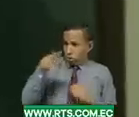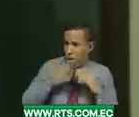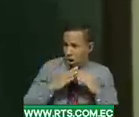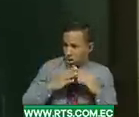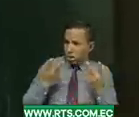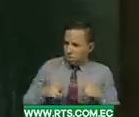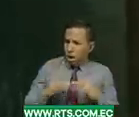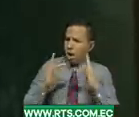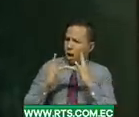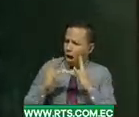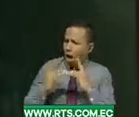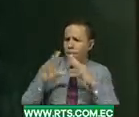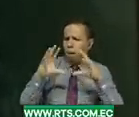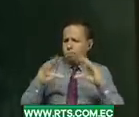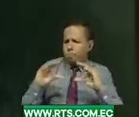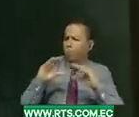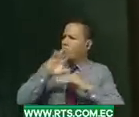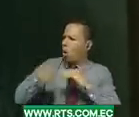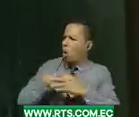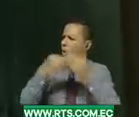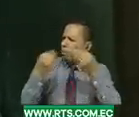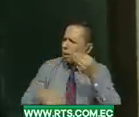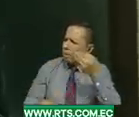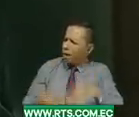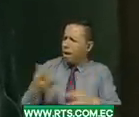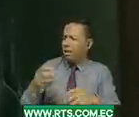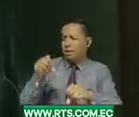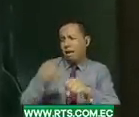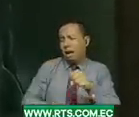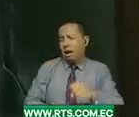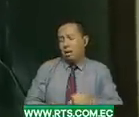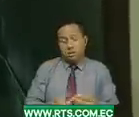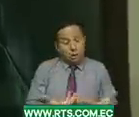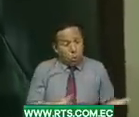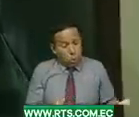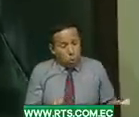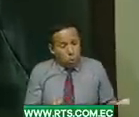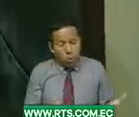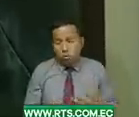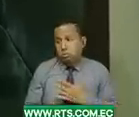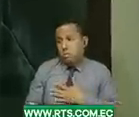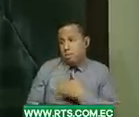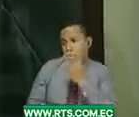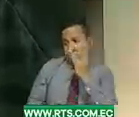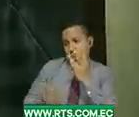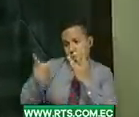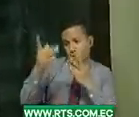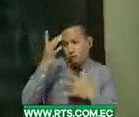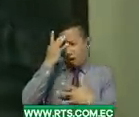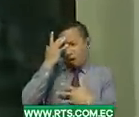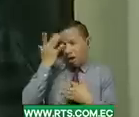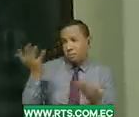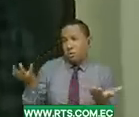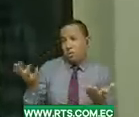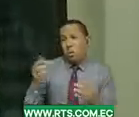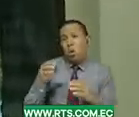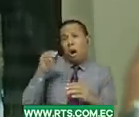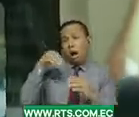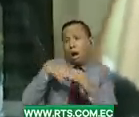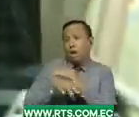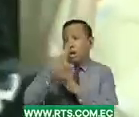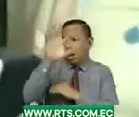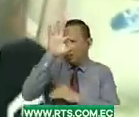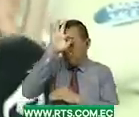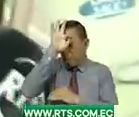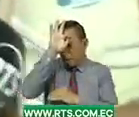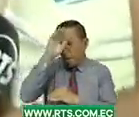camas se me dañaron. ¿Pérdida? Sí, es pérdida para ti. Y mi esposo, que lo tengo enfermo en el hospital de la policía,